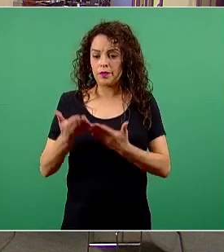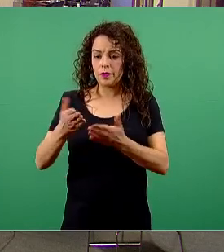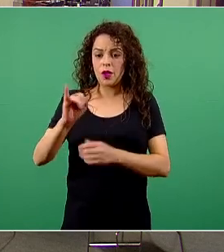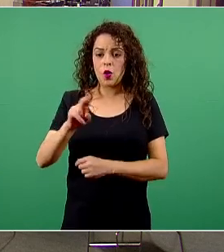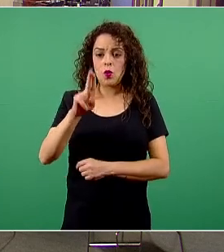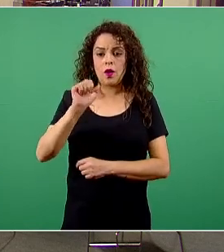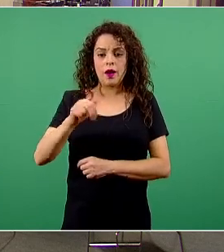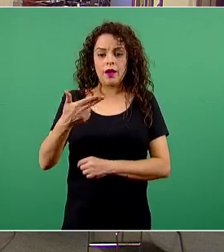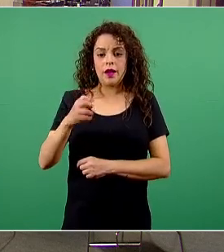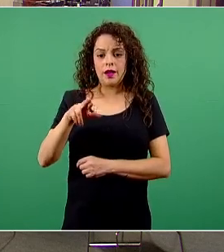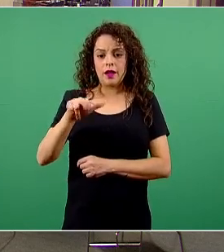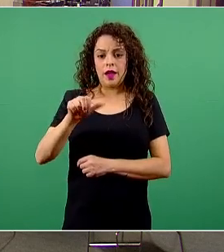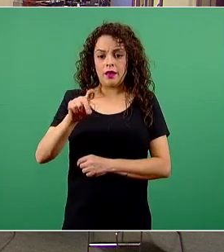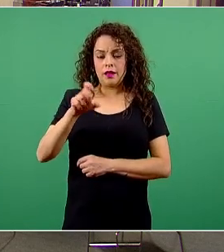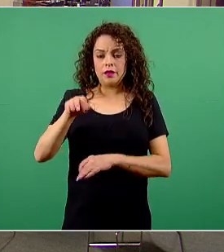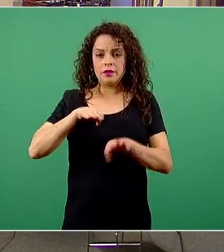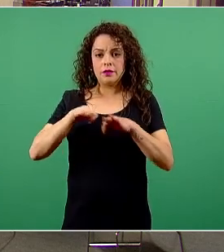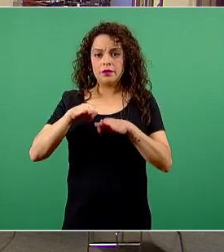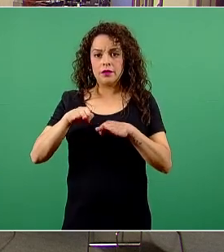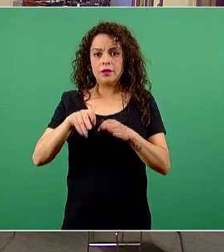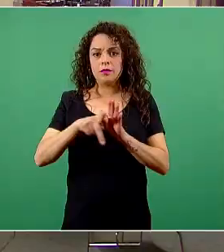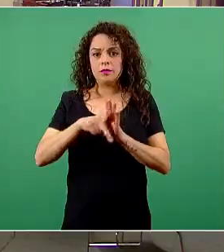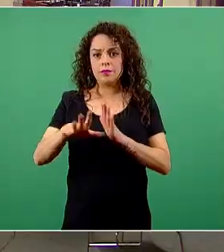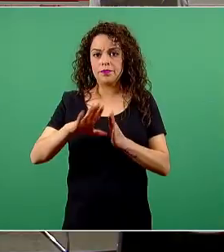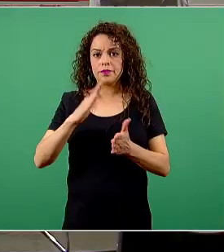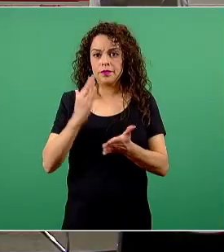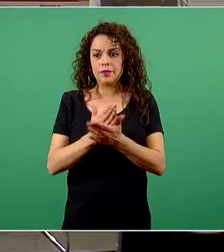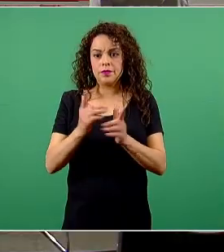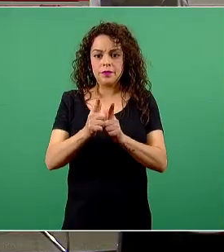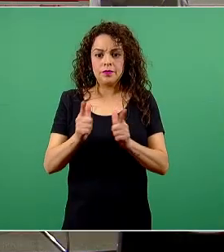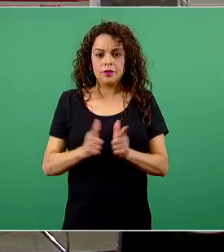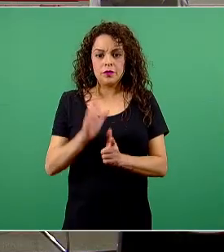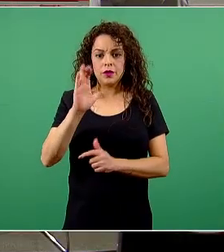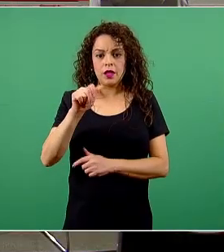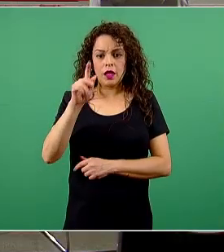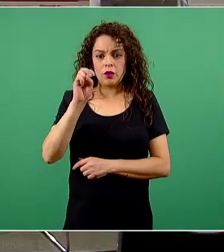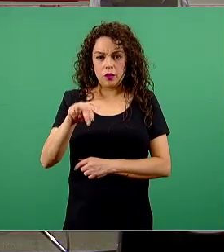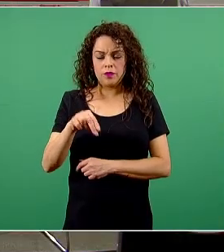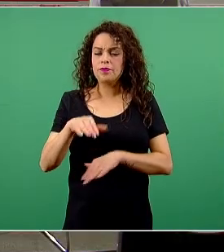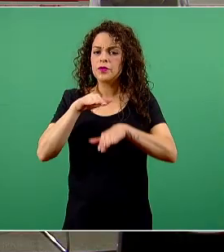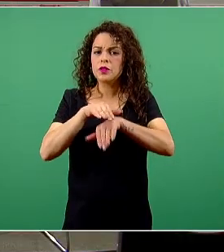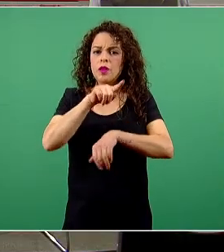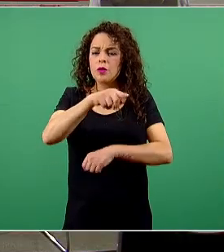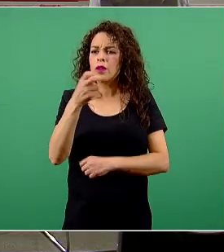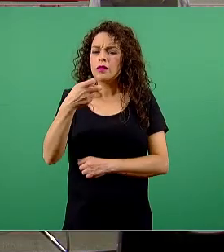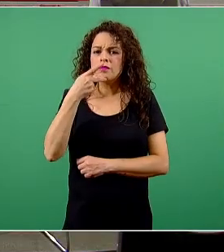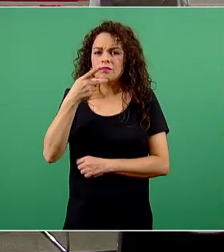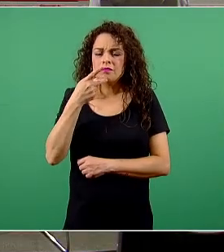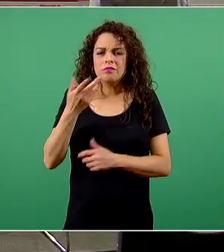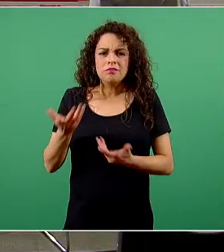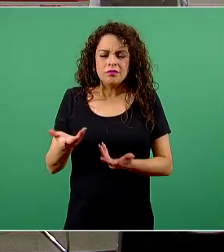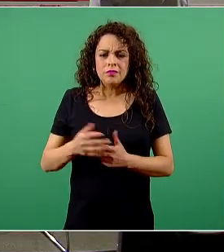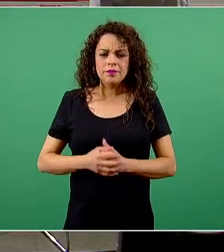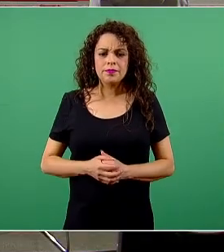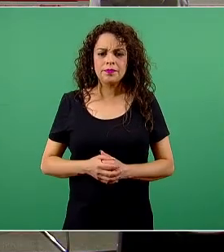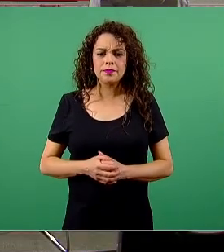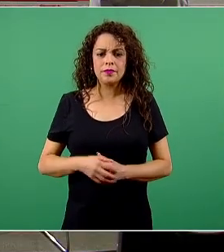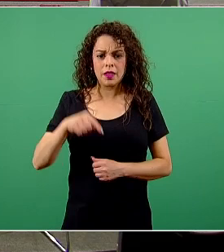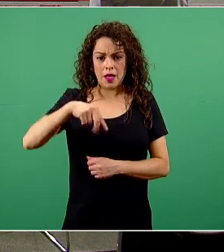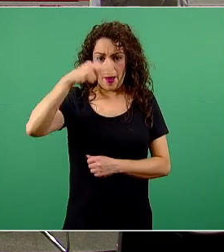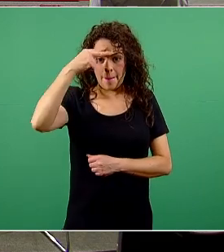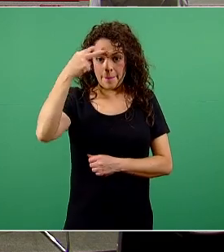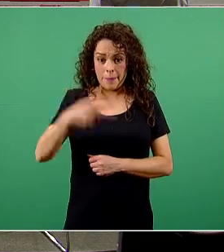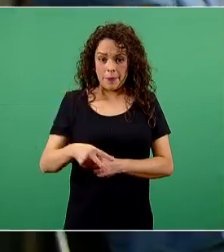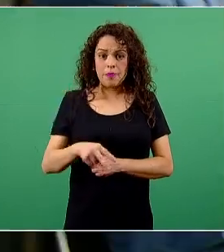ese estudio, ahorita que lo está exponiendo, ¿cuánto faltaría o qué estimación ustedes tendrían para que México pudiera llegar